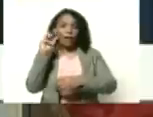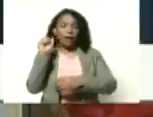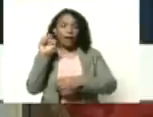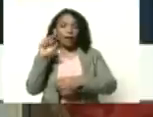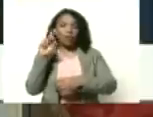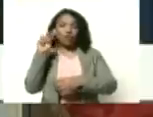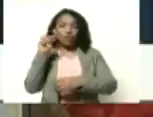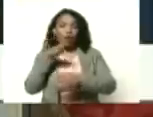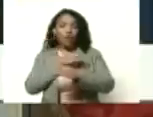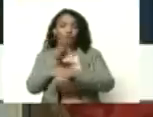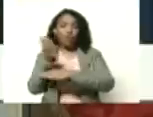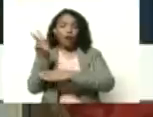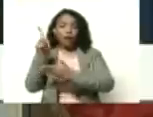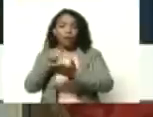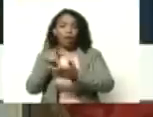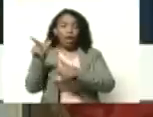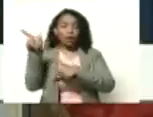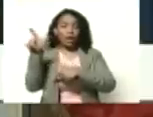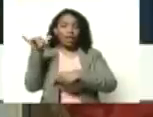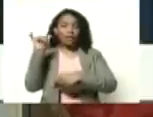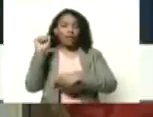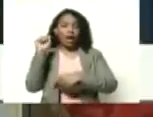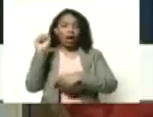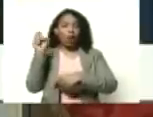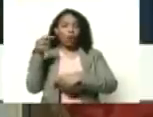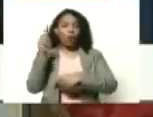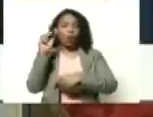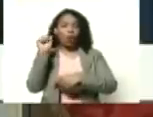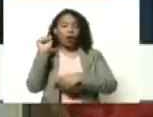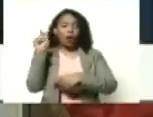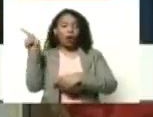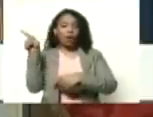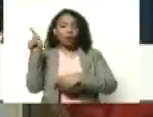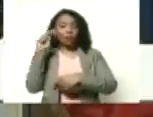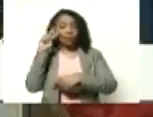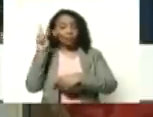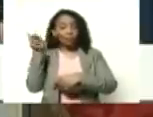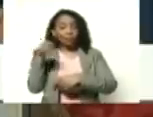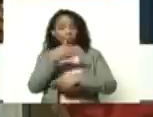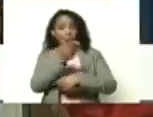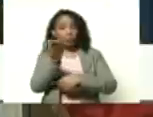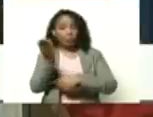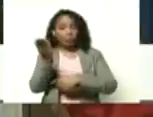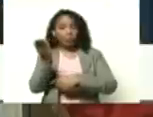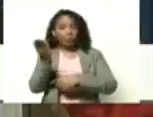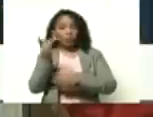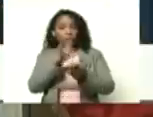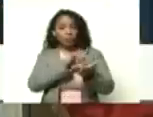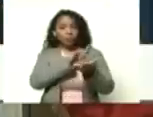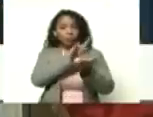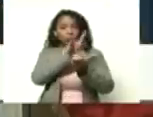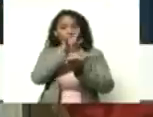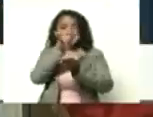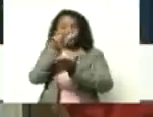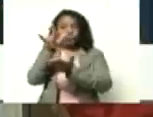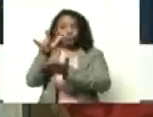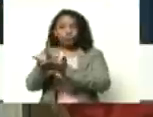en el sector y agua vean ustedes van viajando no